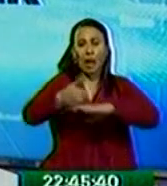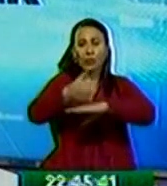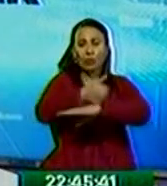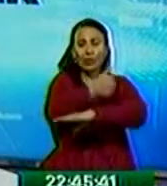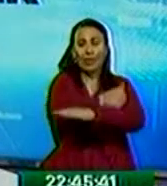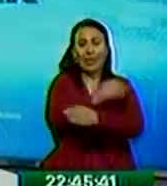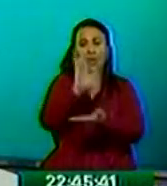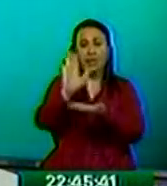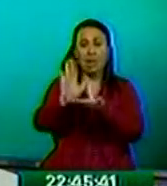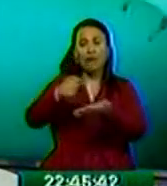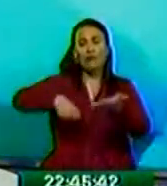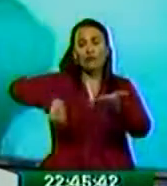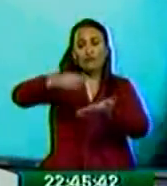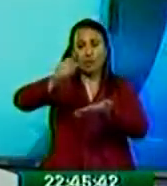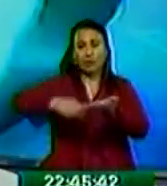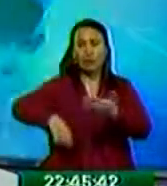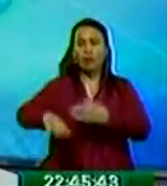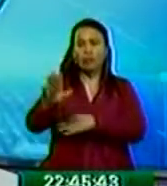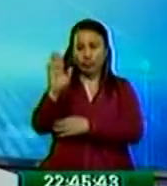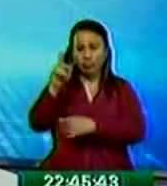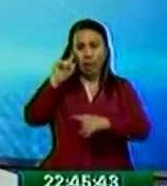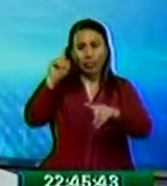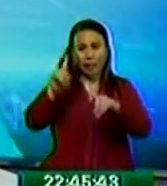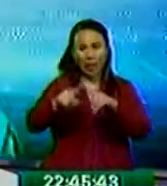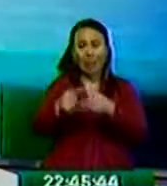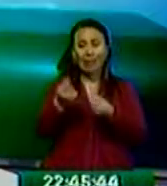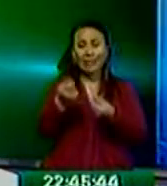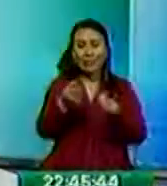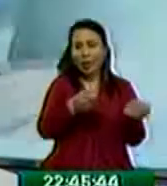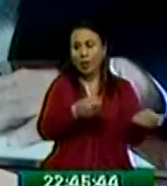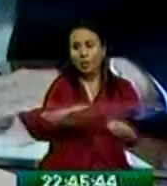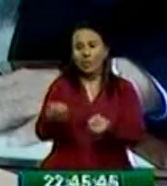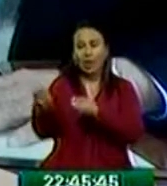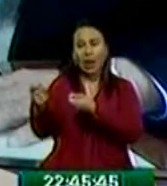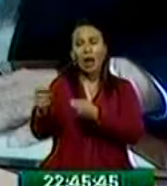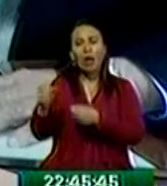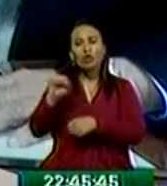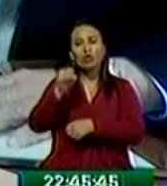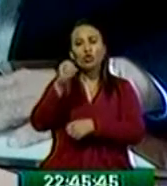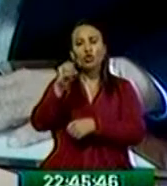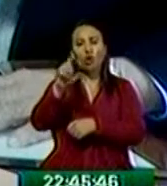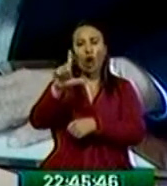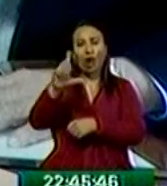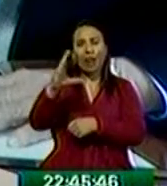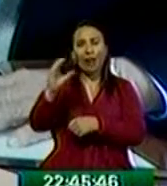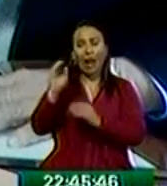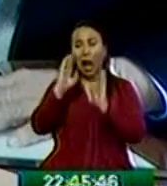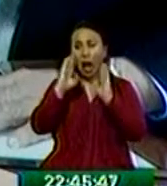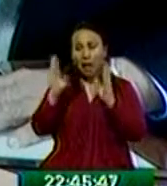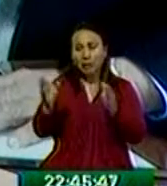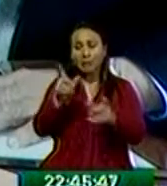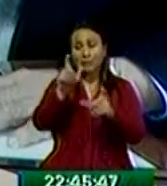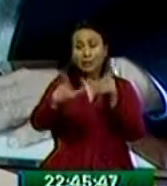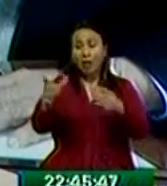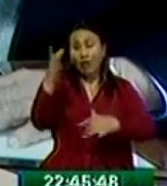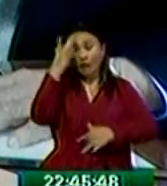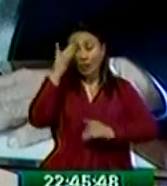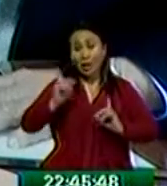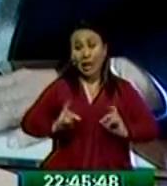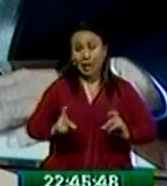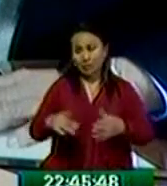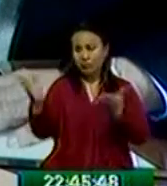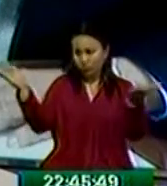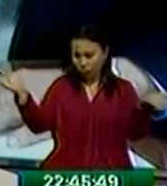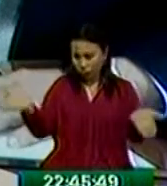Autoridades del IES firmaron un acta de conciliación de cuentas con Solca. De esta forma, la atención a los pacientes oncológicos